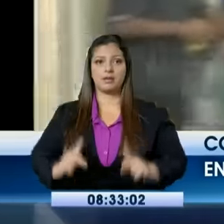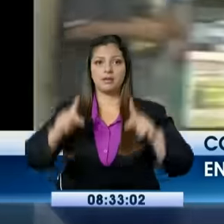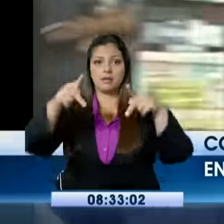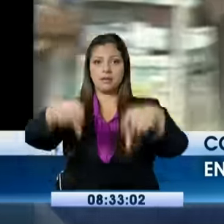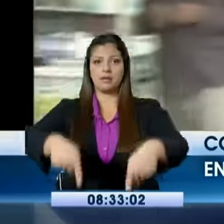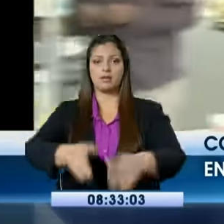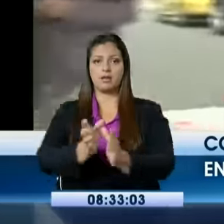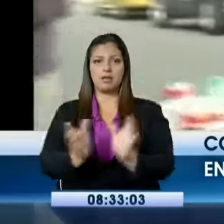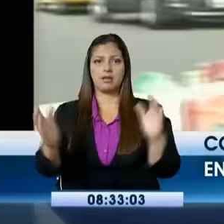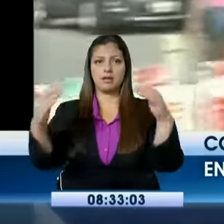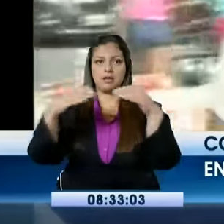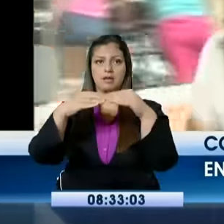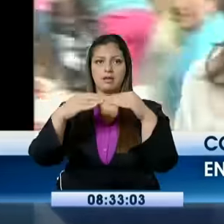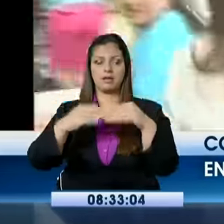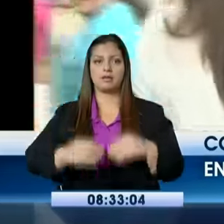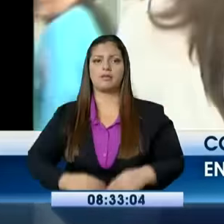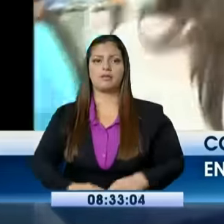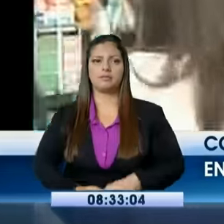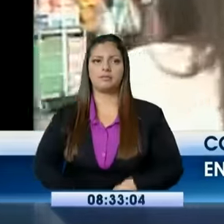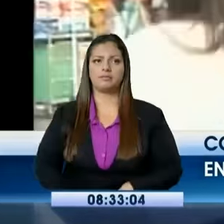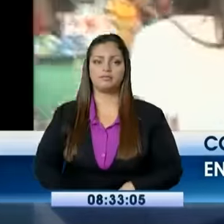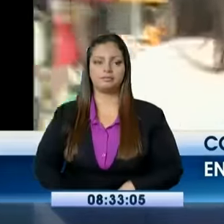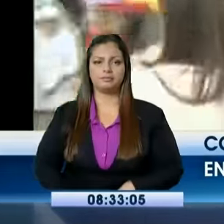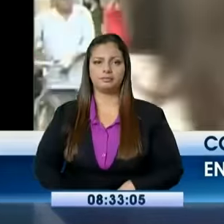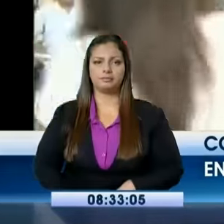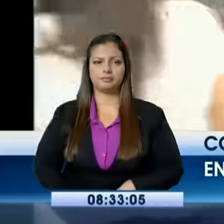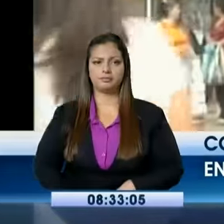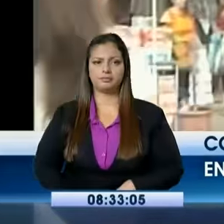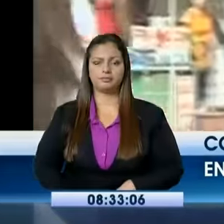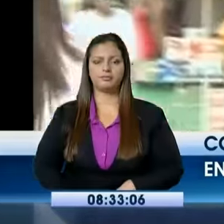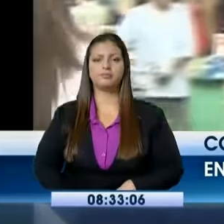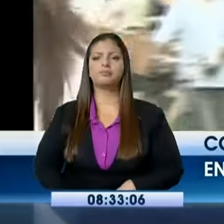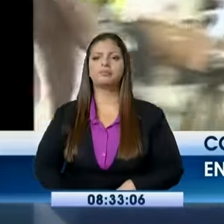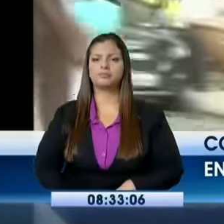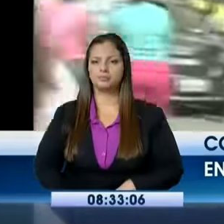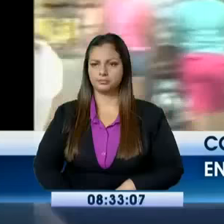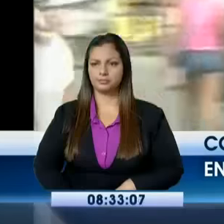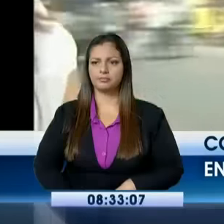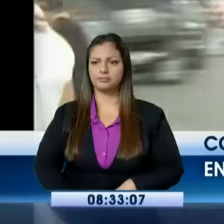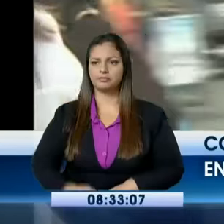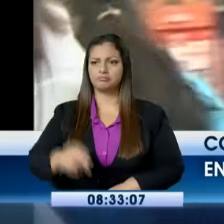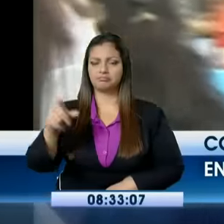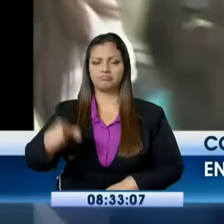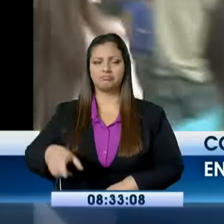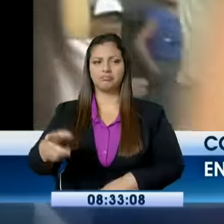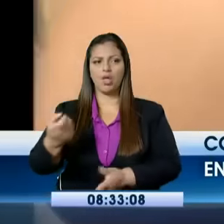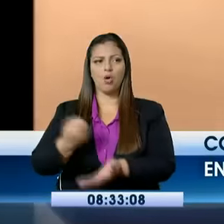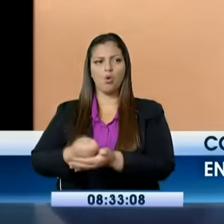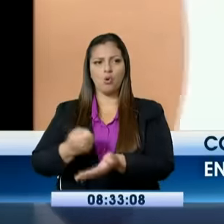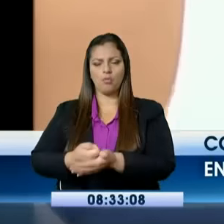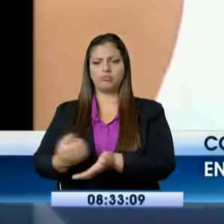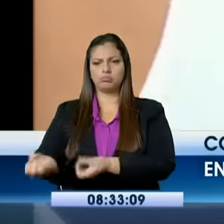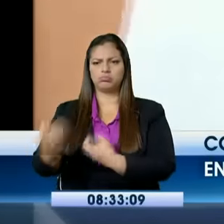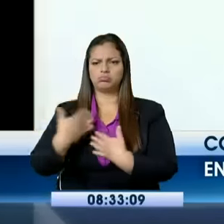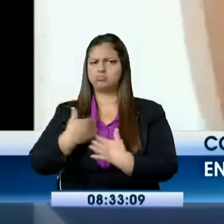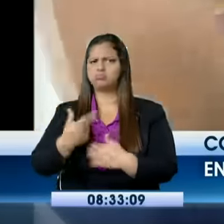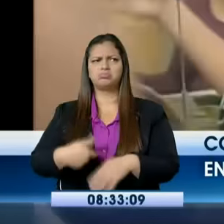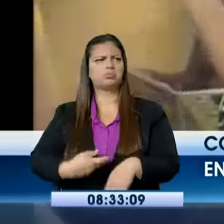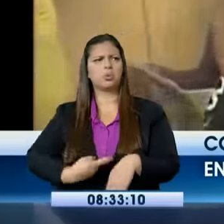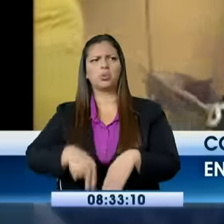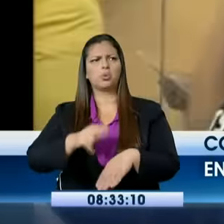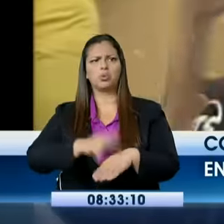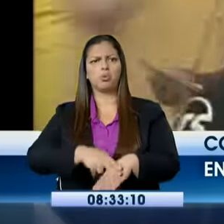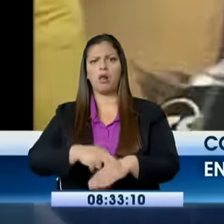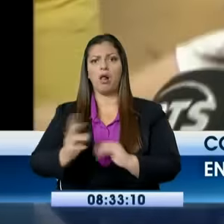escuchado a un vendedor y a un consumidor que manifiestan que no ha subido el precio de los productos. Voy a conversar